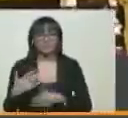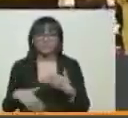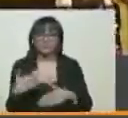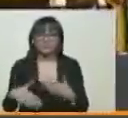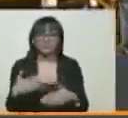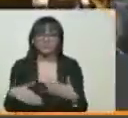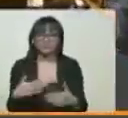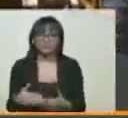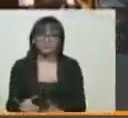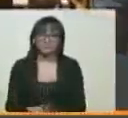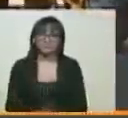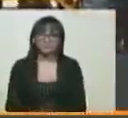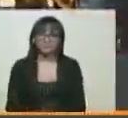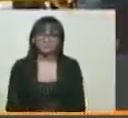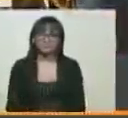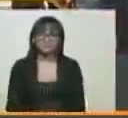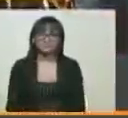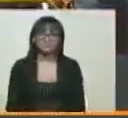dando,